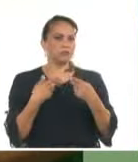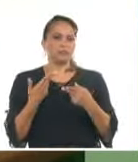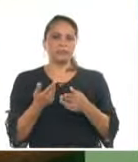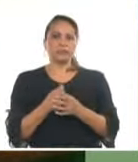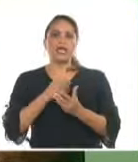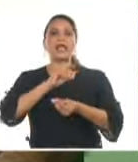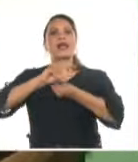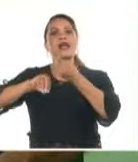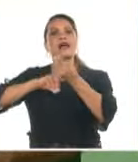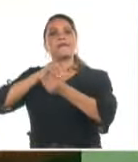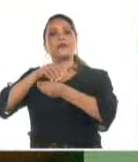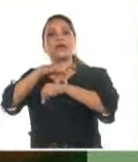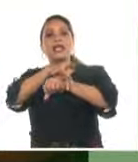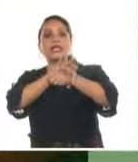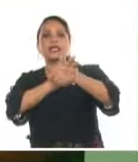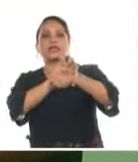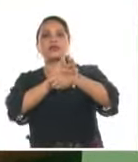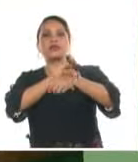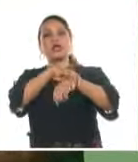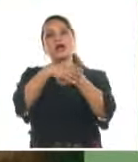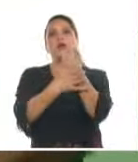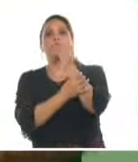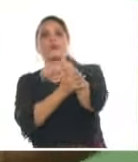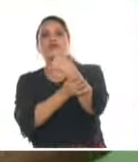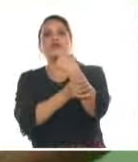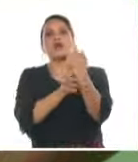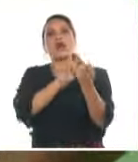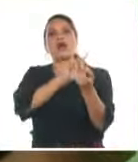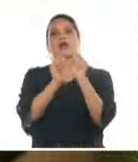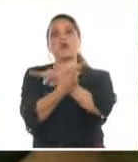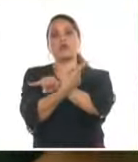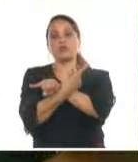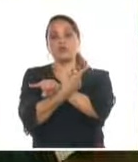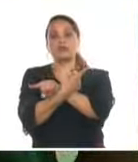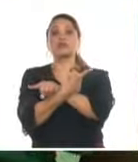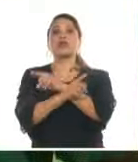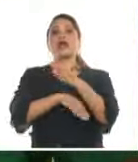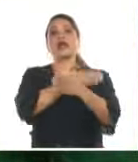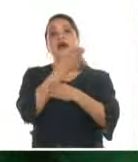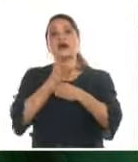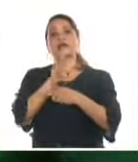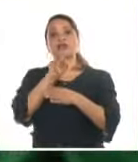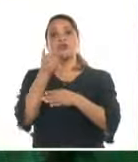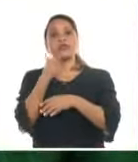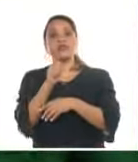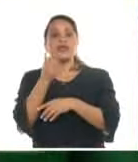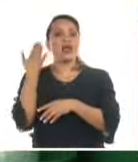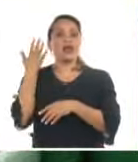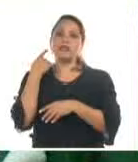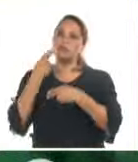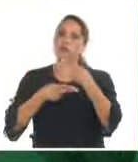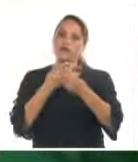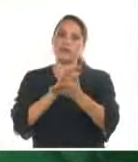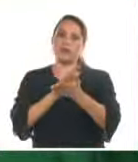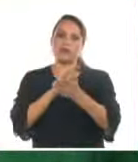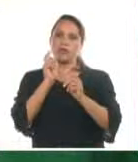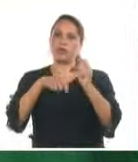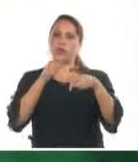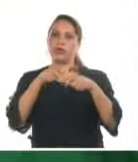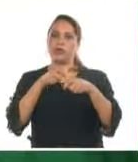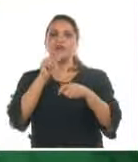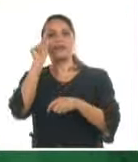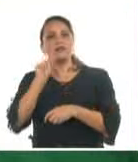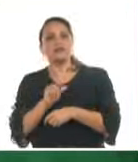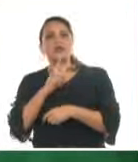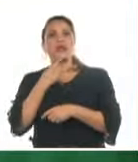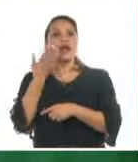cambiar nervios de una posición hacia la otra. Y hasta el 2010 no se hacía este tipo de cirugía, los pacientes no tenían la posibilidad